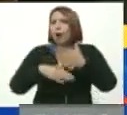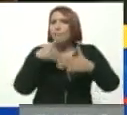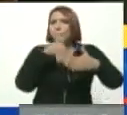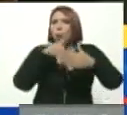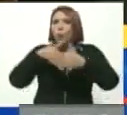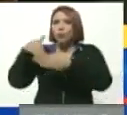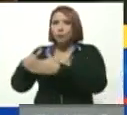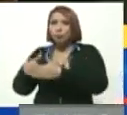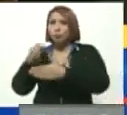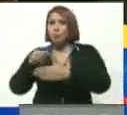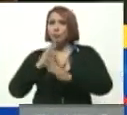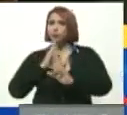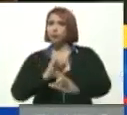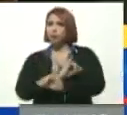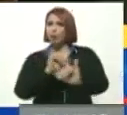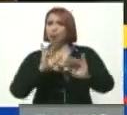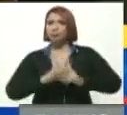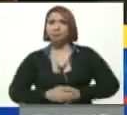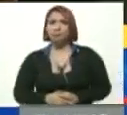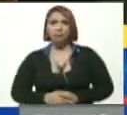los resultados ya definitivos.